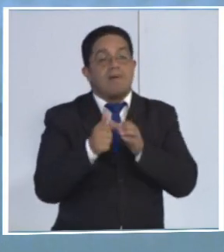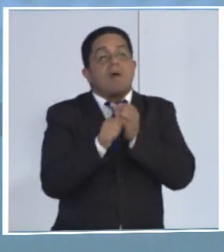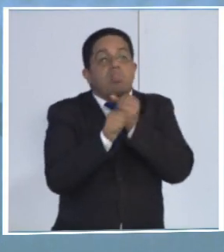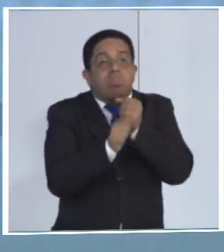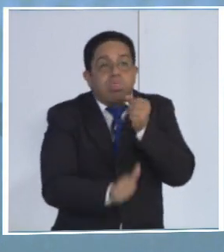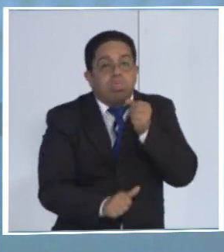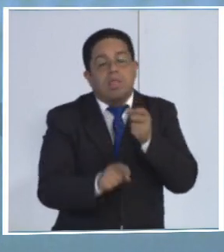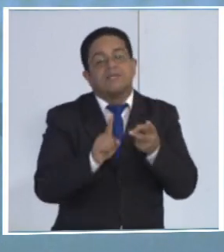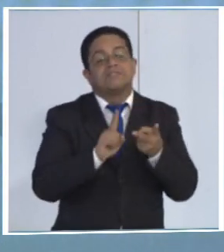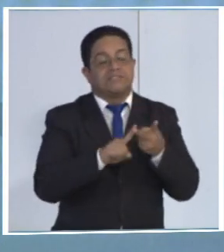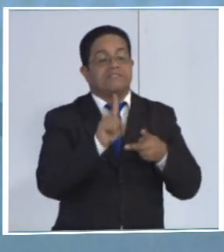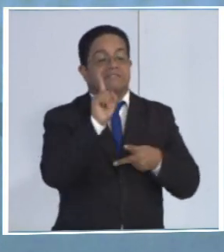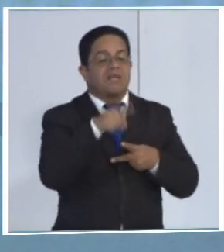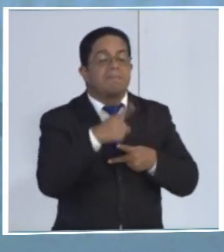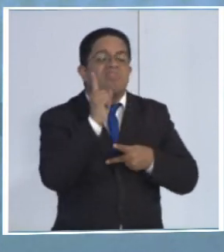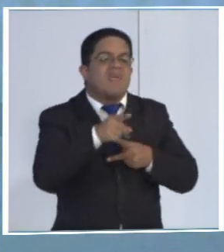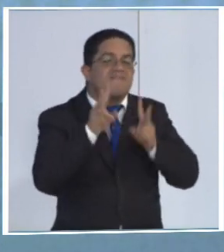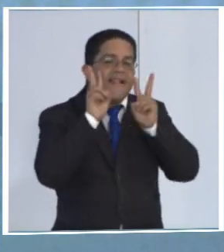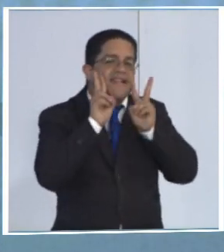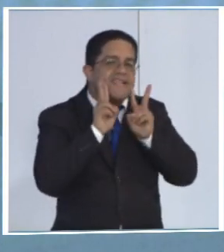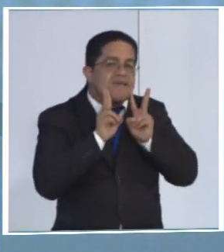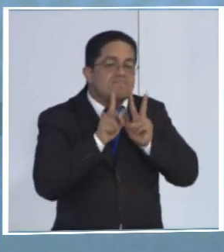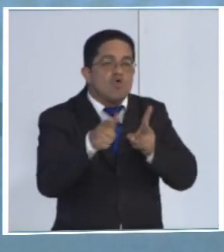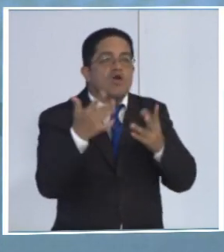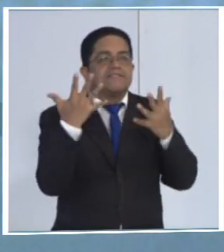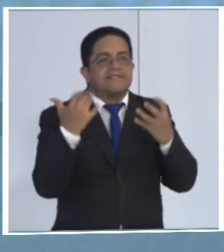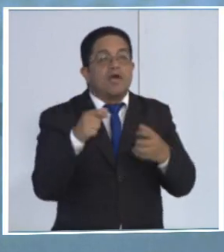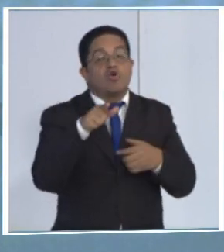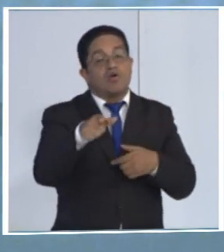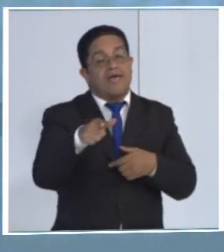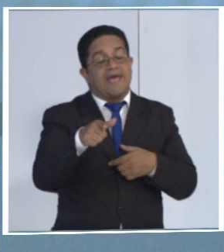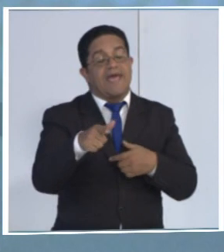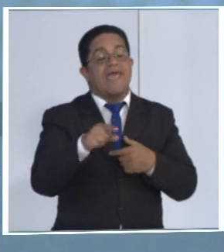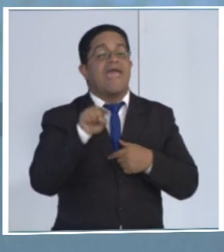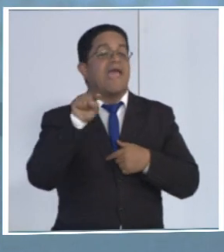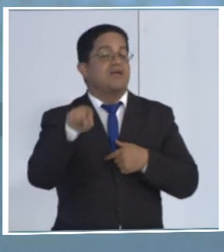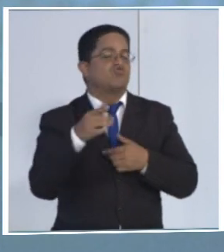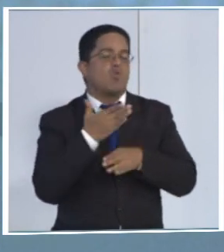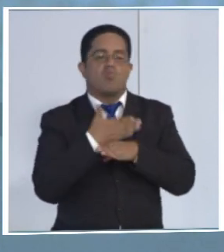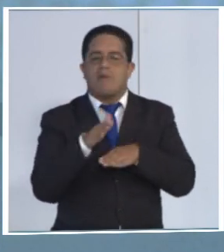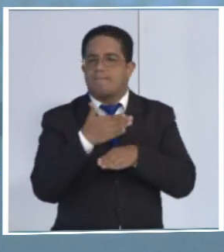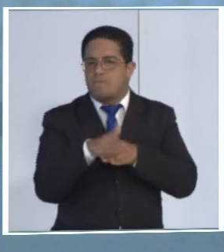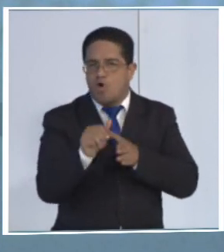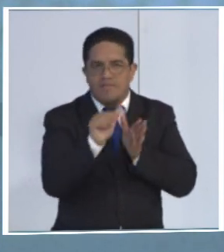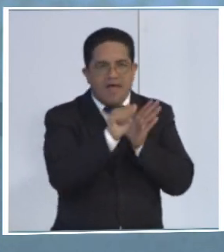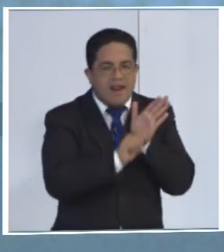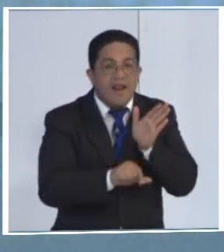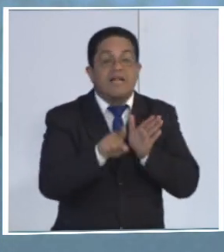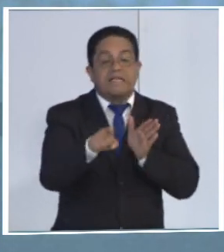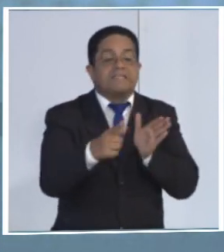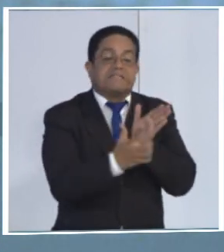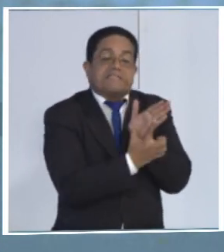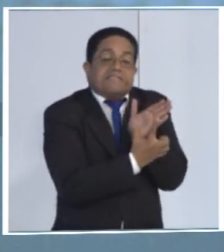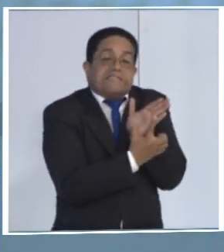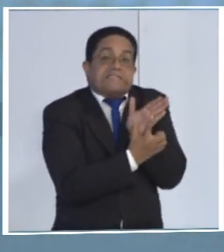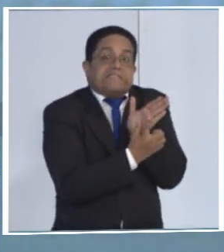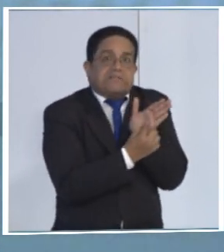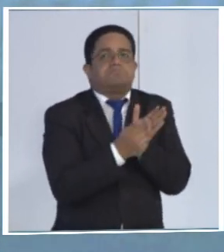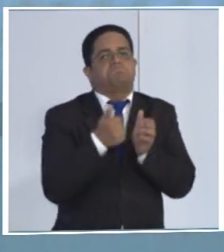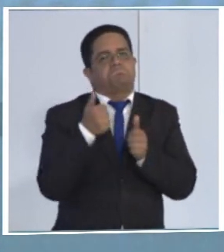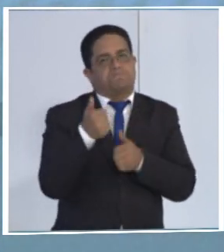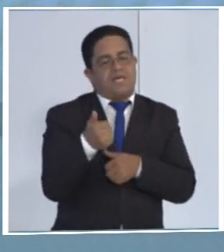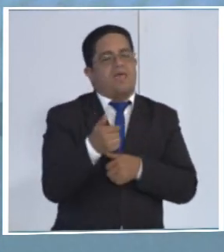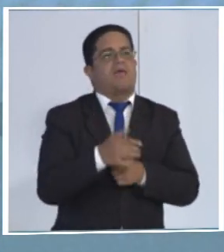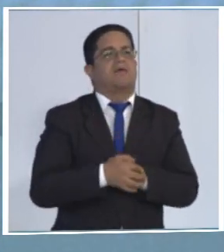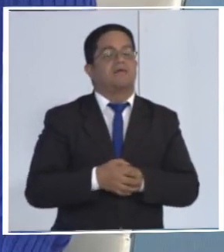limpia y seca y esto va a garantizar que ese tejido, independientemente de la cirugía que hayamos hecho, cicatrice bien y se desinflame mucho más